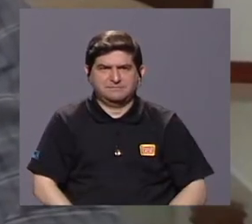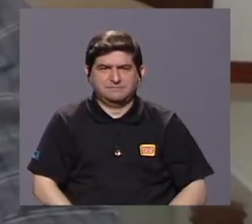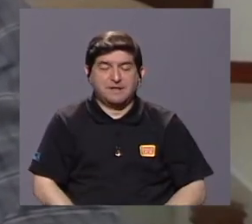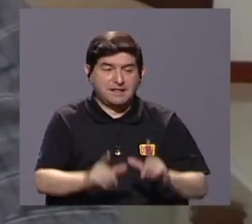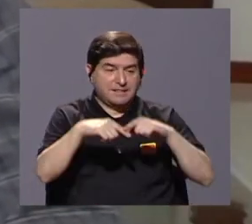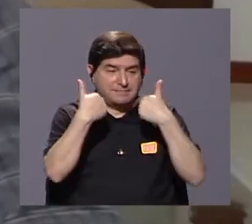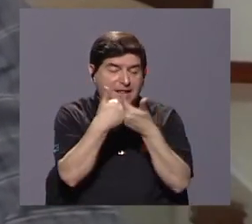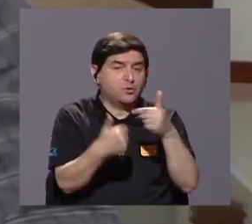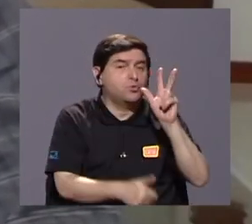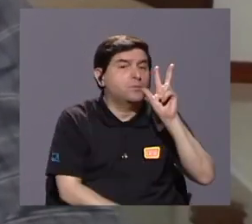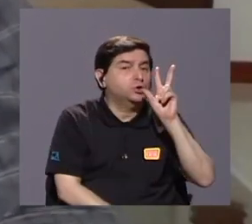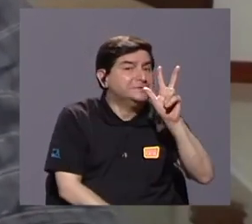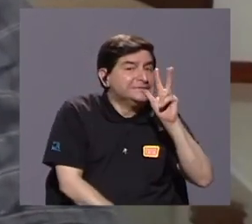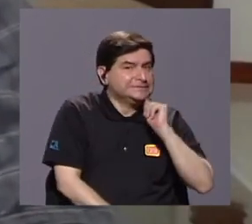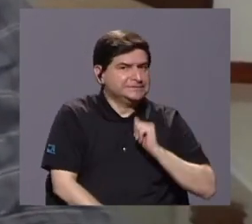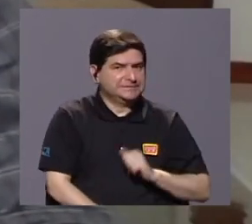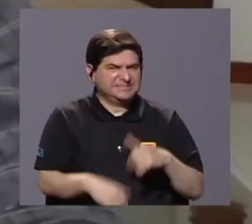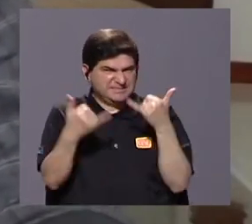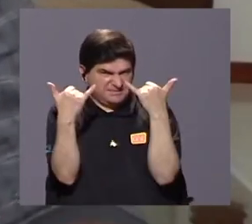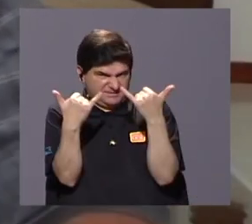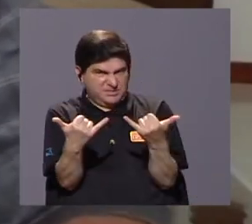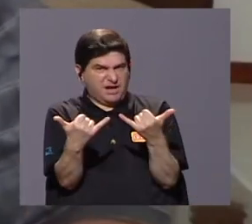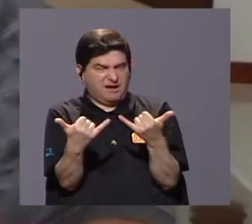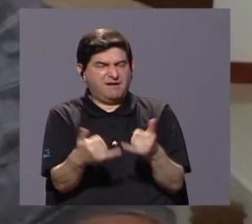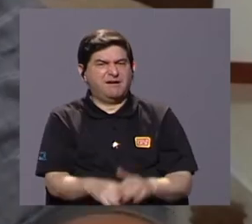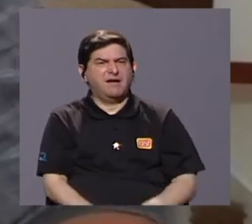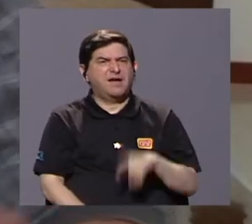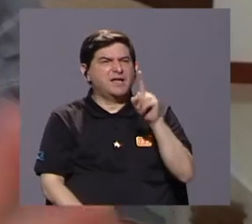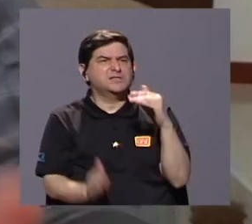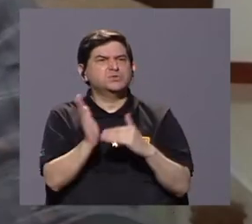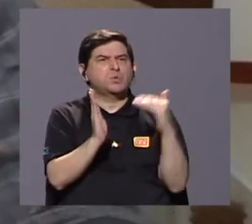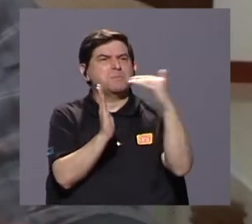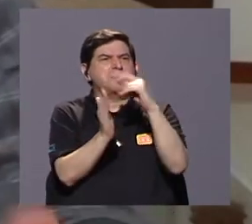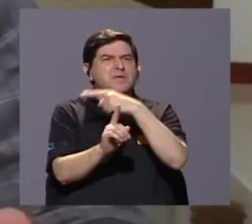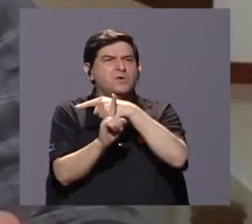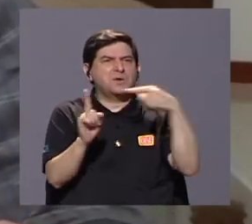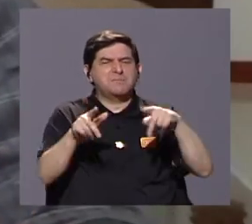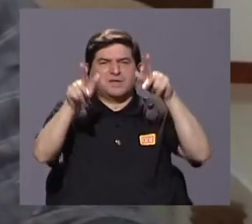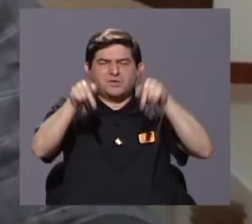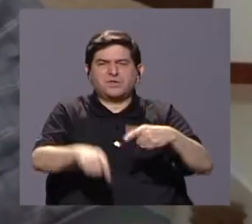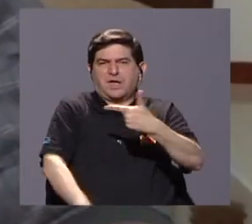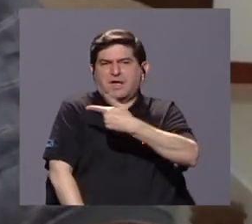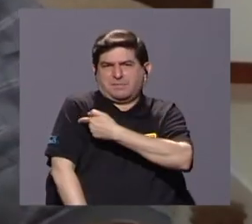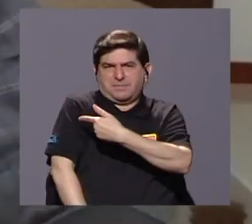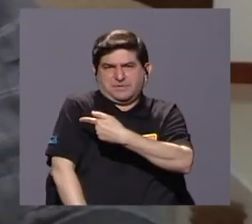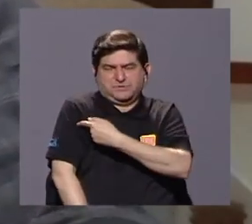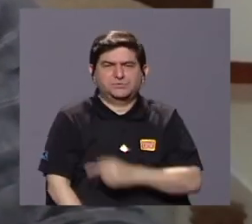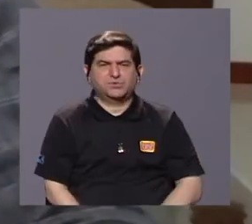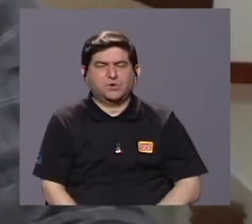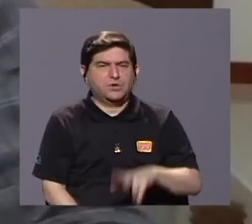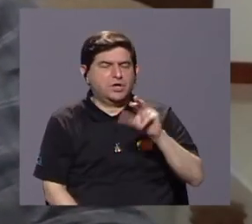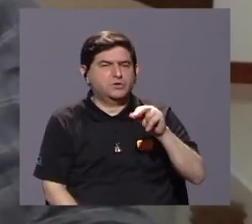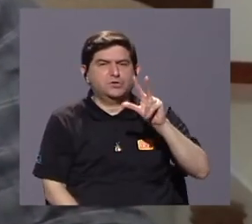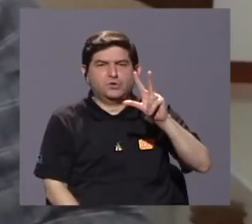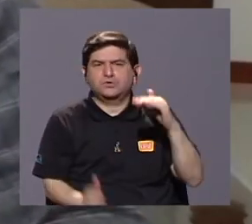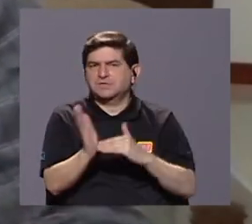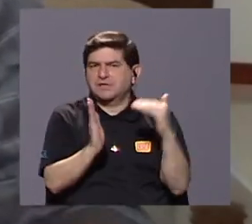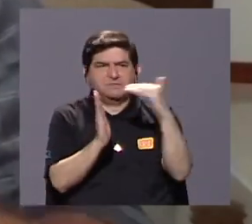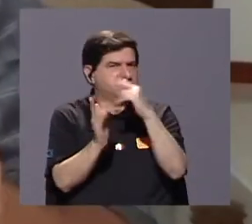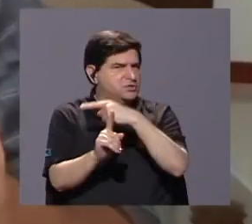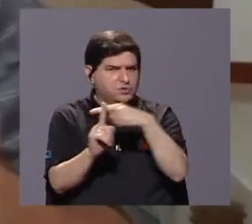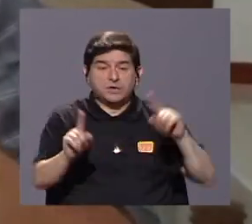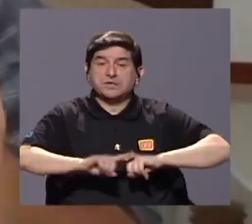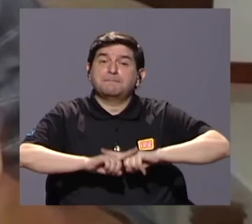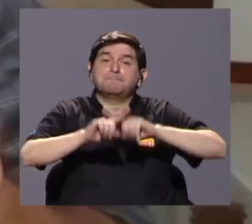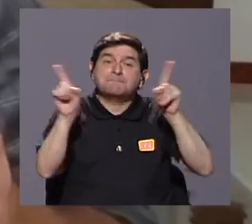del grupo 3, ya estamos hablando de 1.5 millones de personas vacunadas, no estamos hablando de los 3.5 millones.